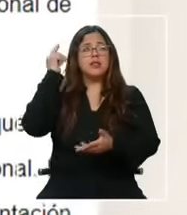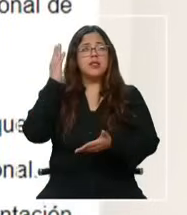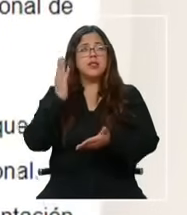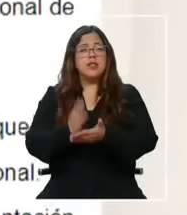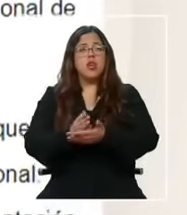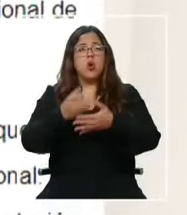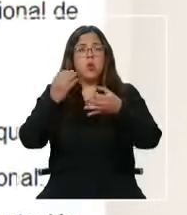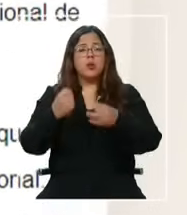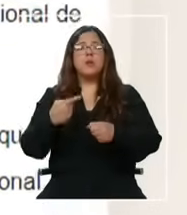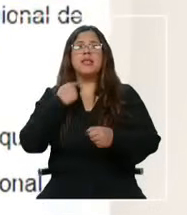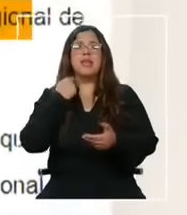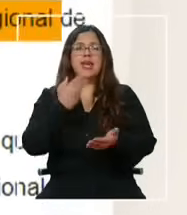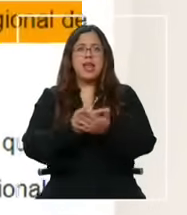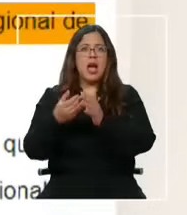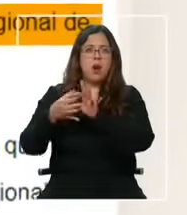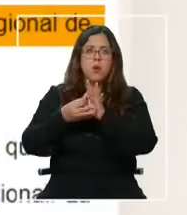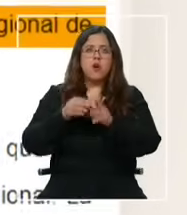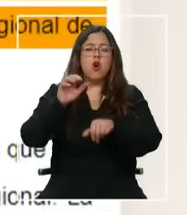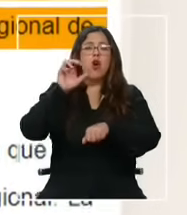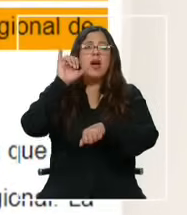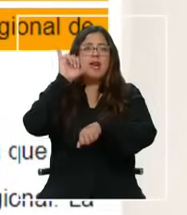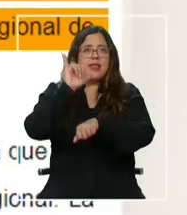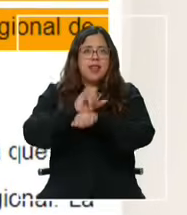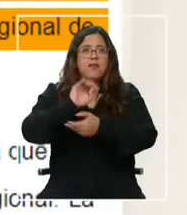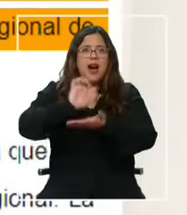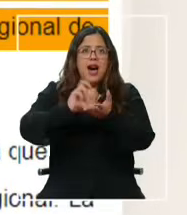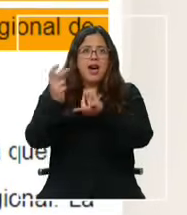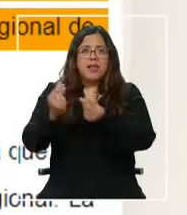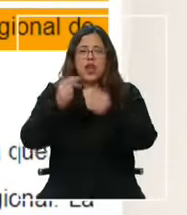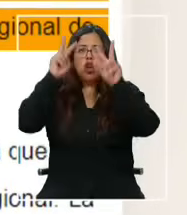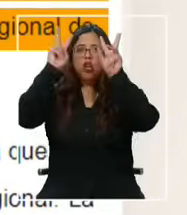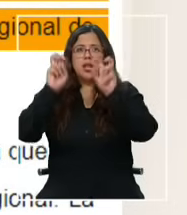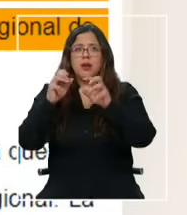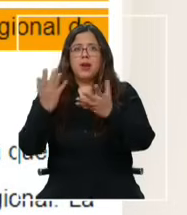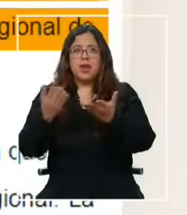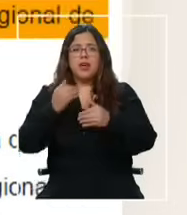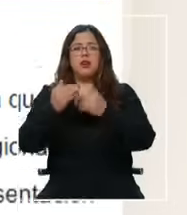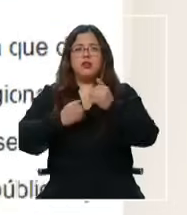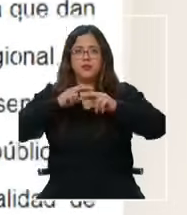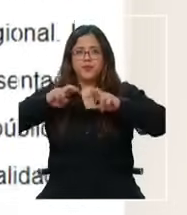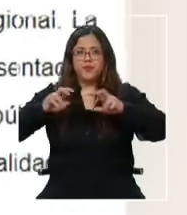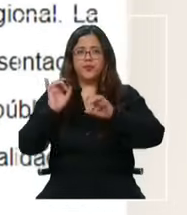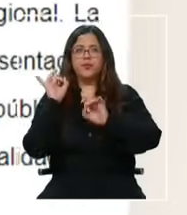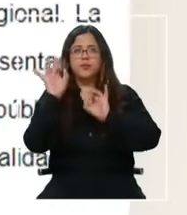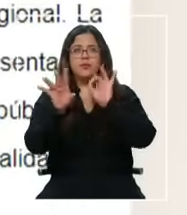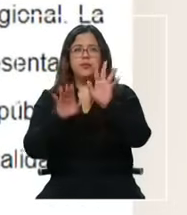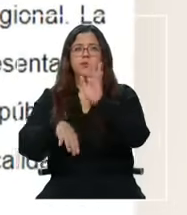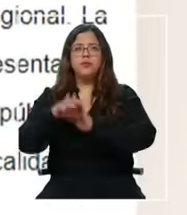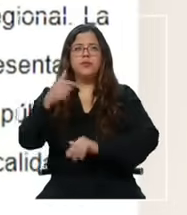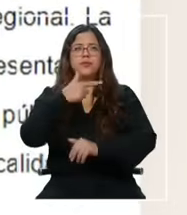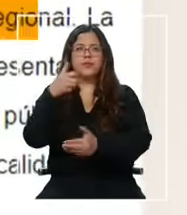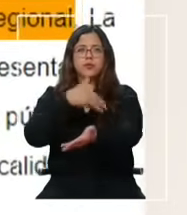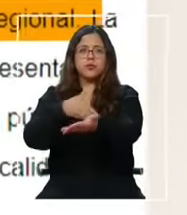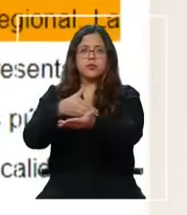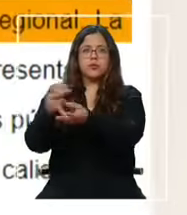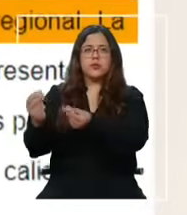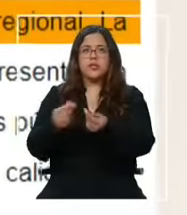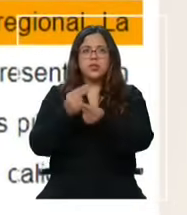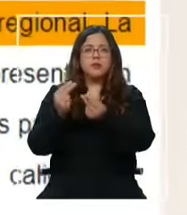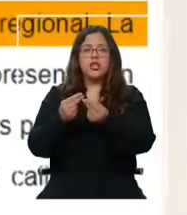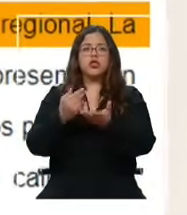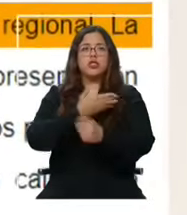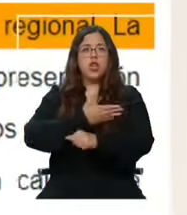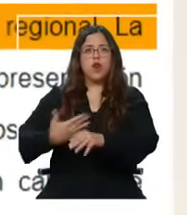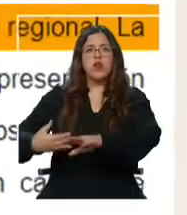interponer la querella por fraude al fisco en el marco del proceso en que se investiga la transferencia de más de 700 millones de pesos